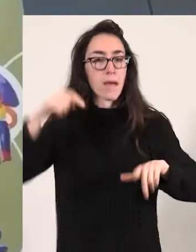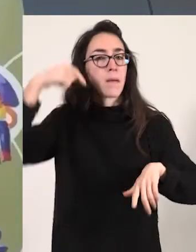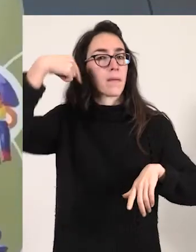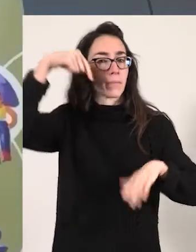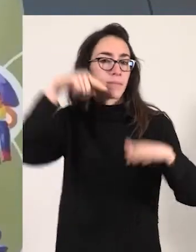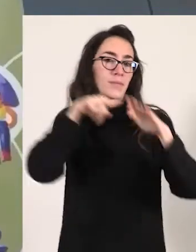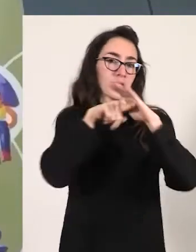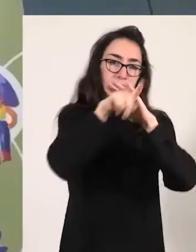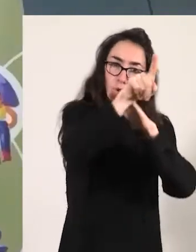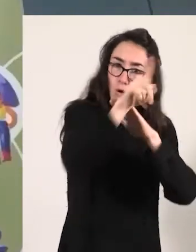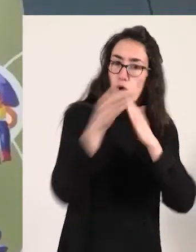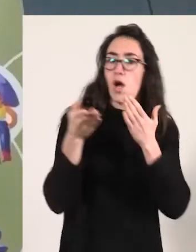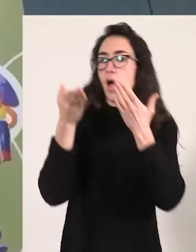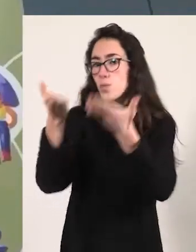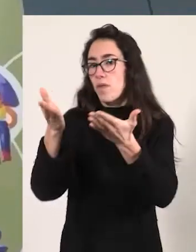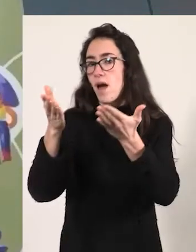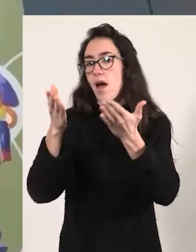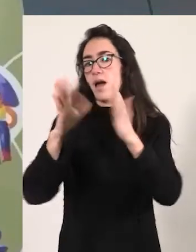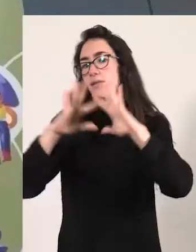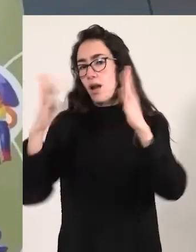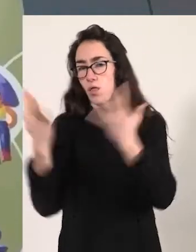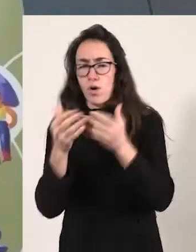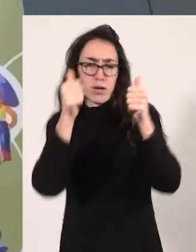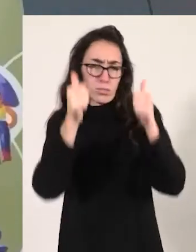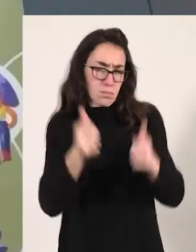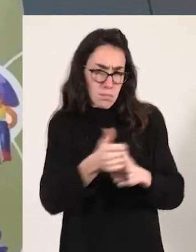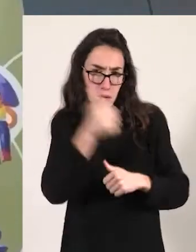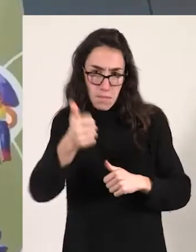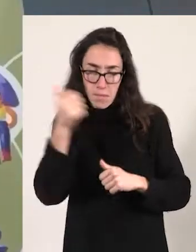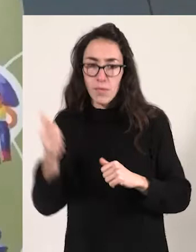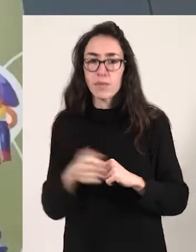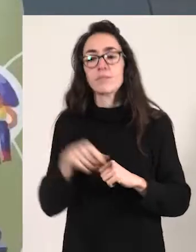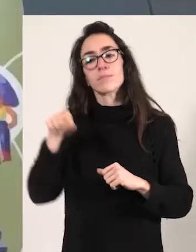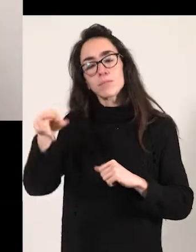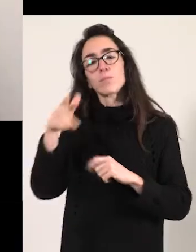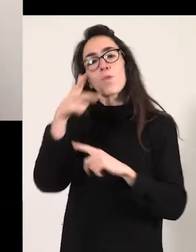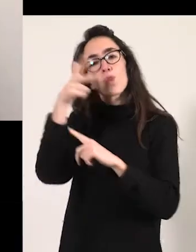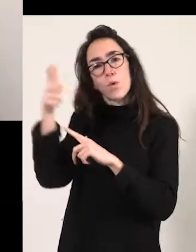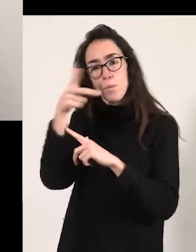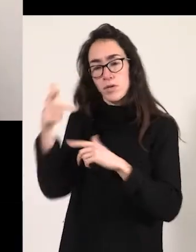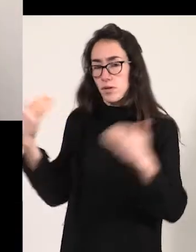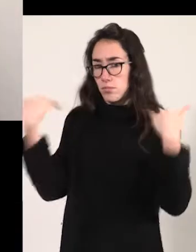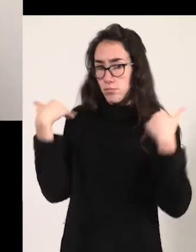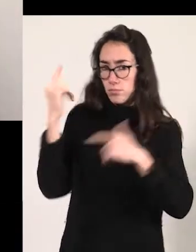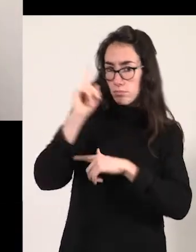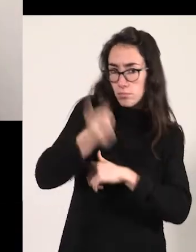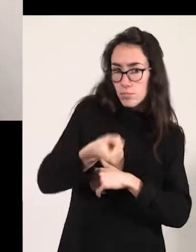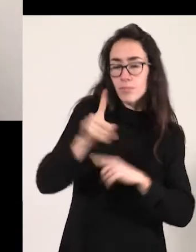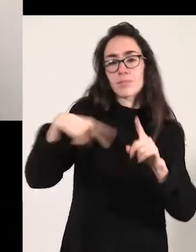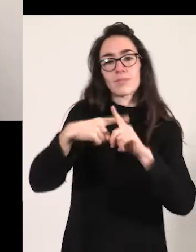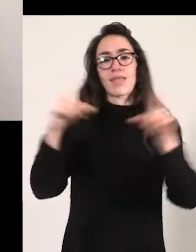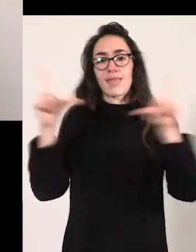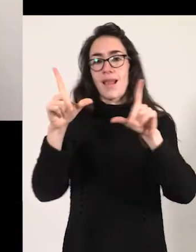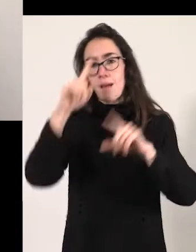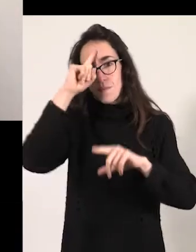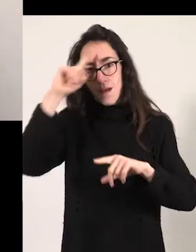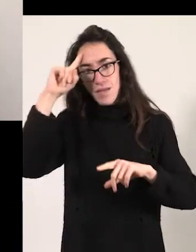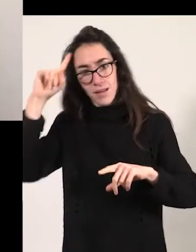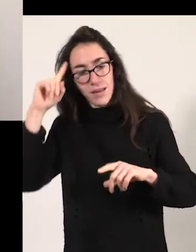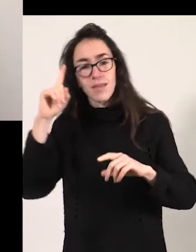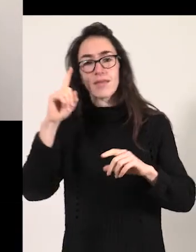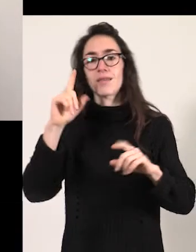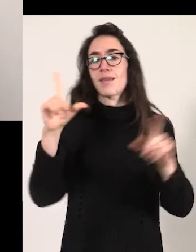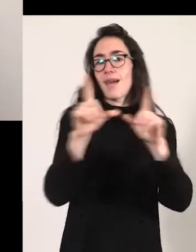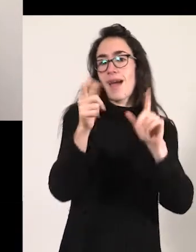de Documentales y Máster en Desarrollo y Ayuda Internacional. Lucía ha dirigido documentales y trabajado como reportera